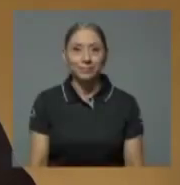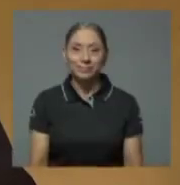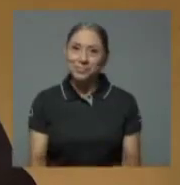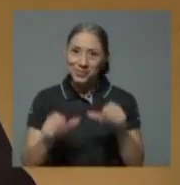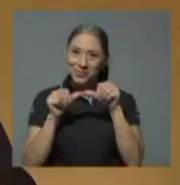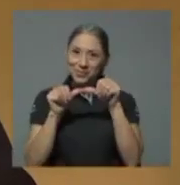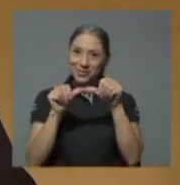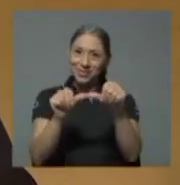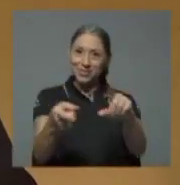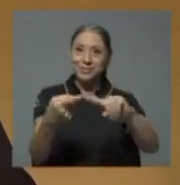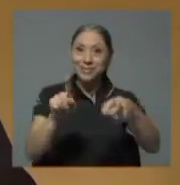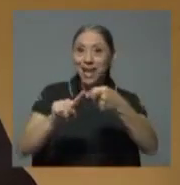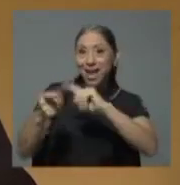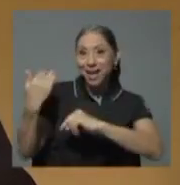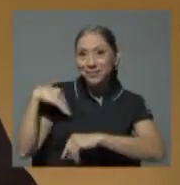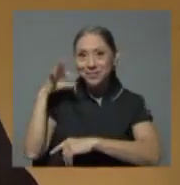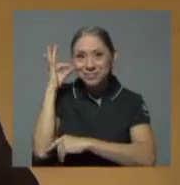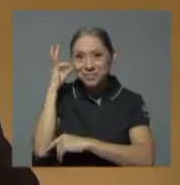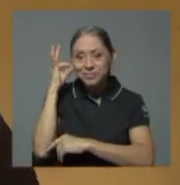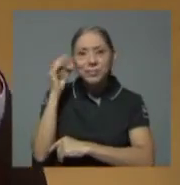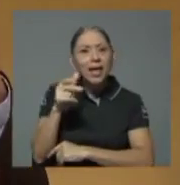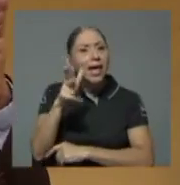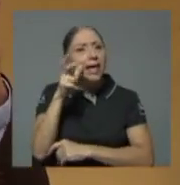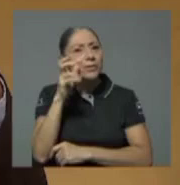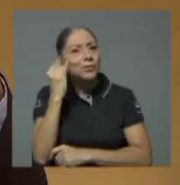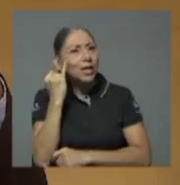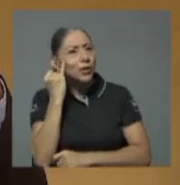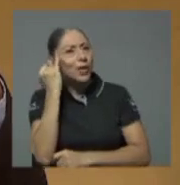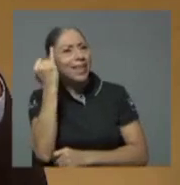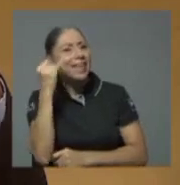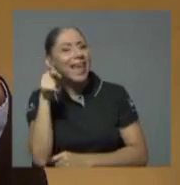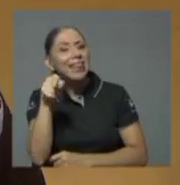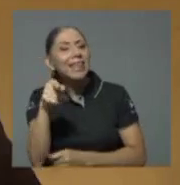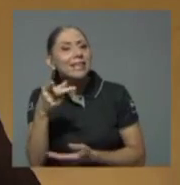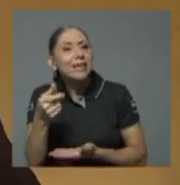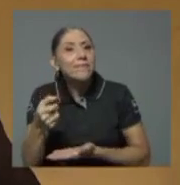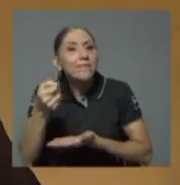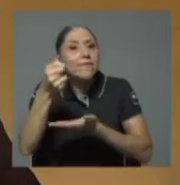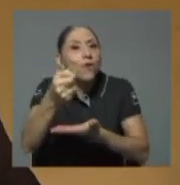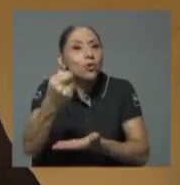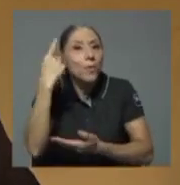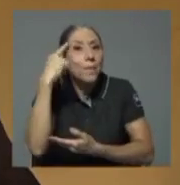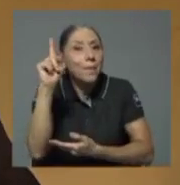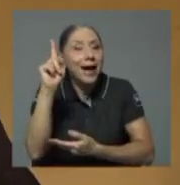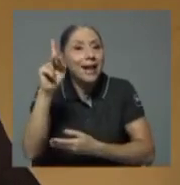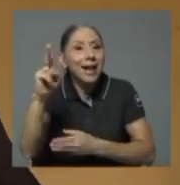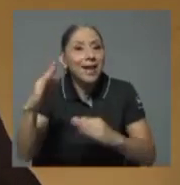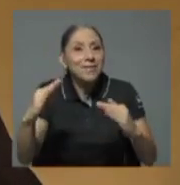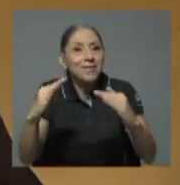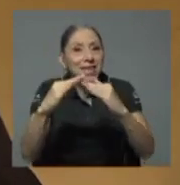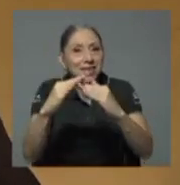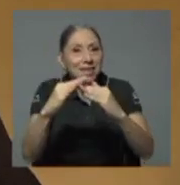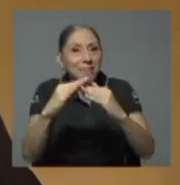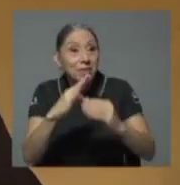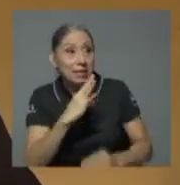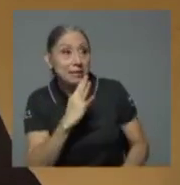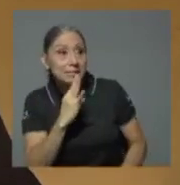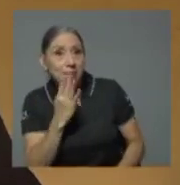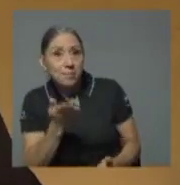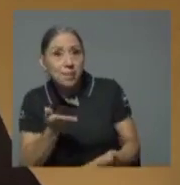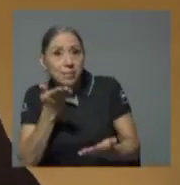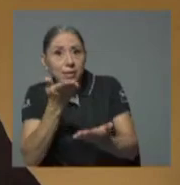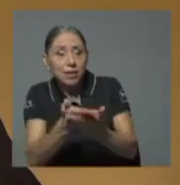Continuamos, amigas y amigos, escuchando la idea de este fondo para la vivienda que está planteando